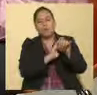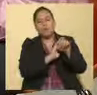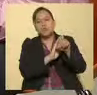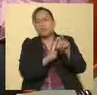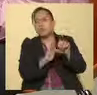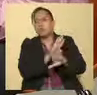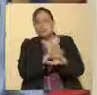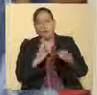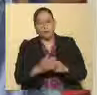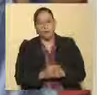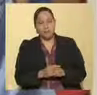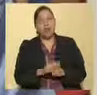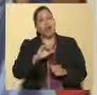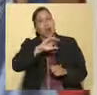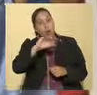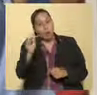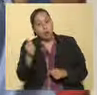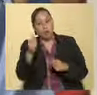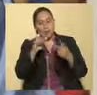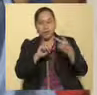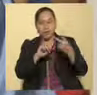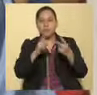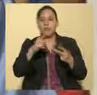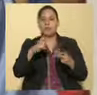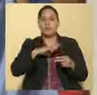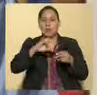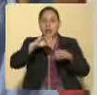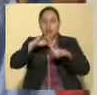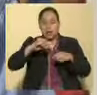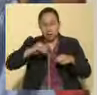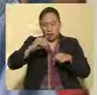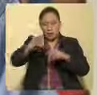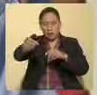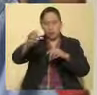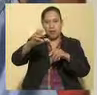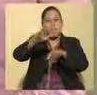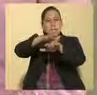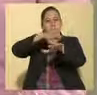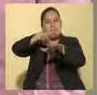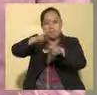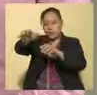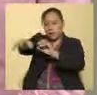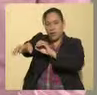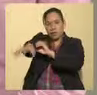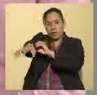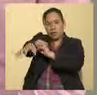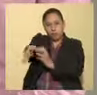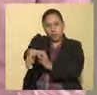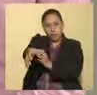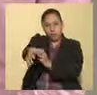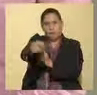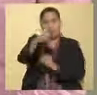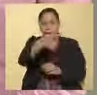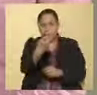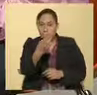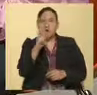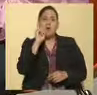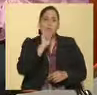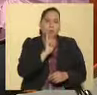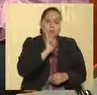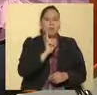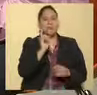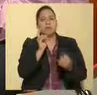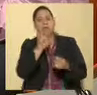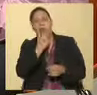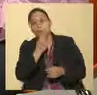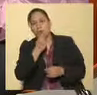las otras hernias, que son las hernias inguinales, que esto pueden ser tanto en mujeres como en varones. Son mucho más